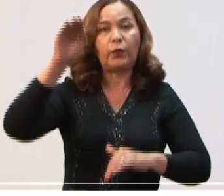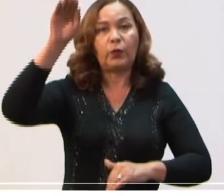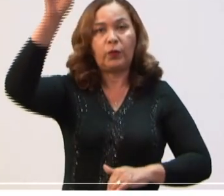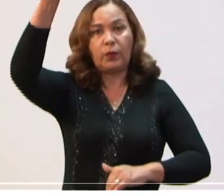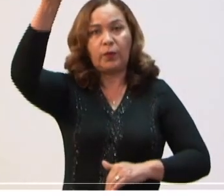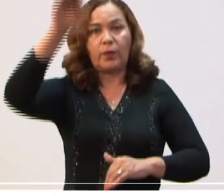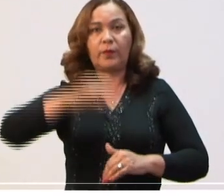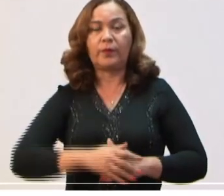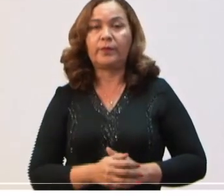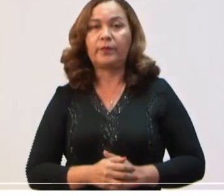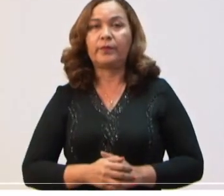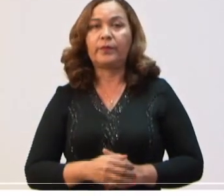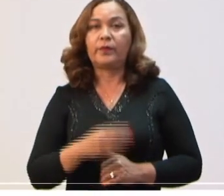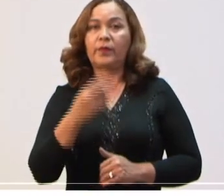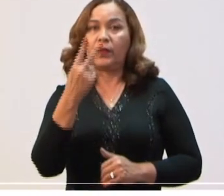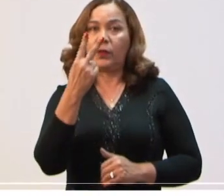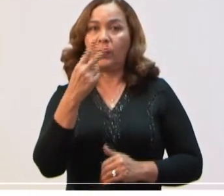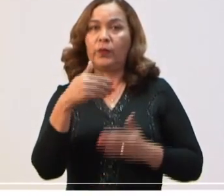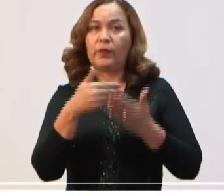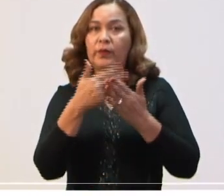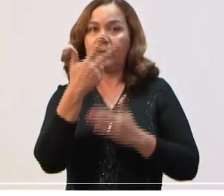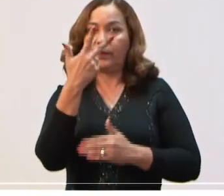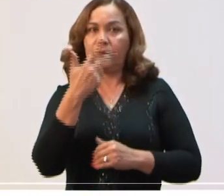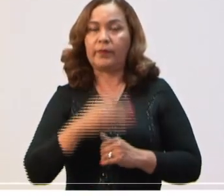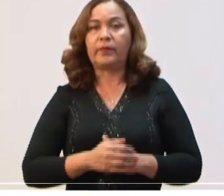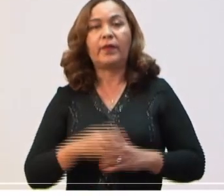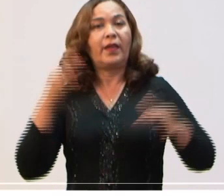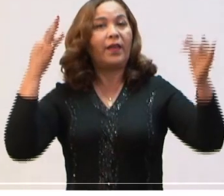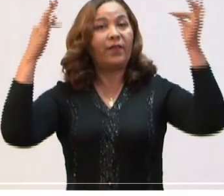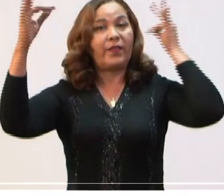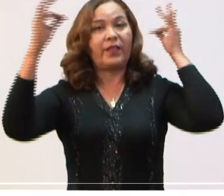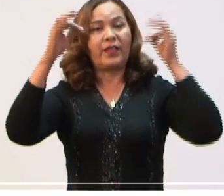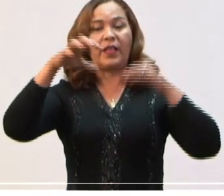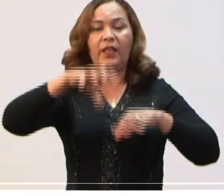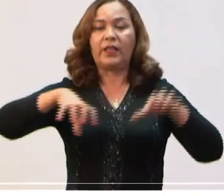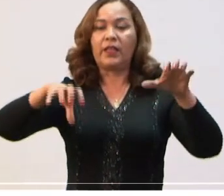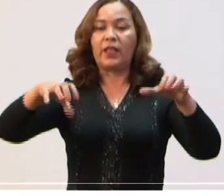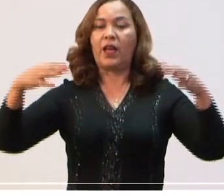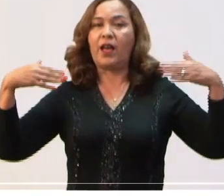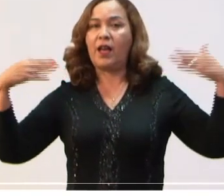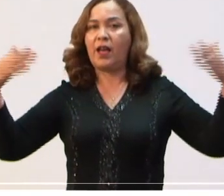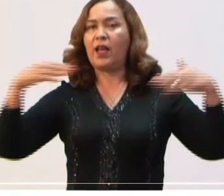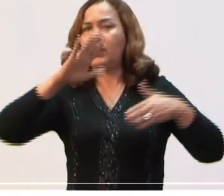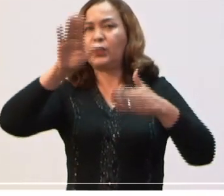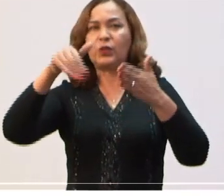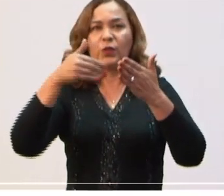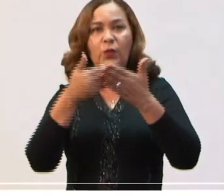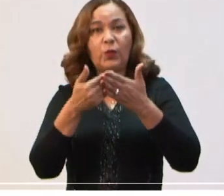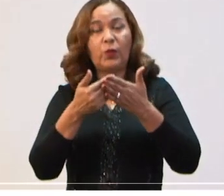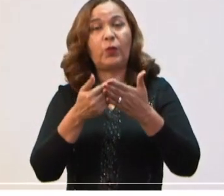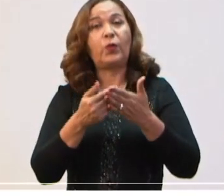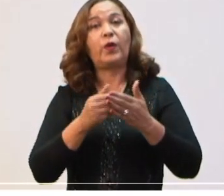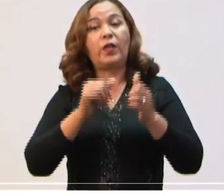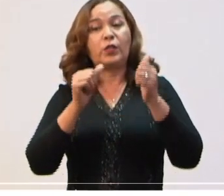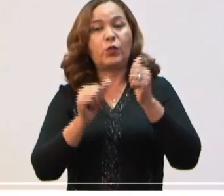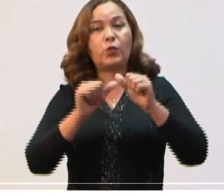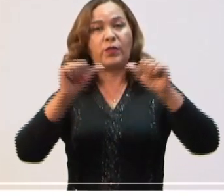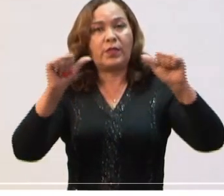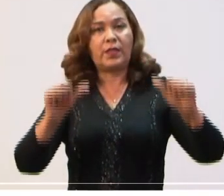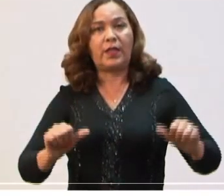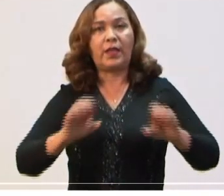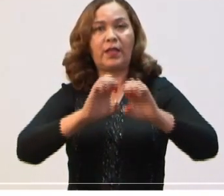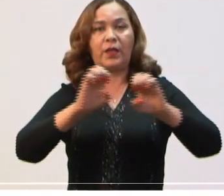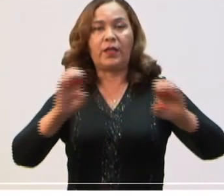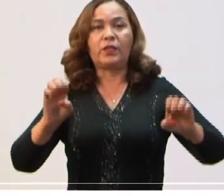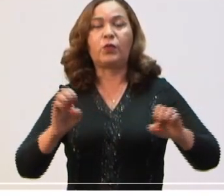futuro día 2 y 3 festival estatal de gimnasia para todos en el subsistema